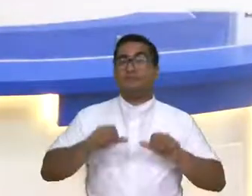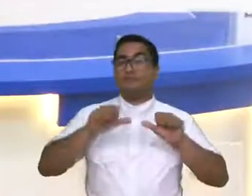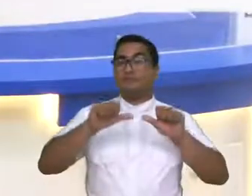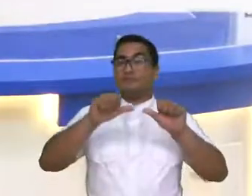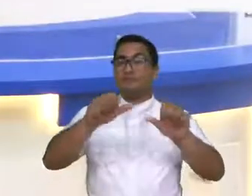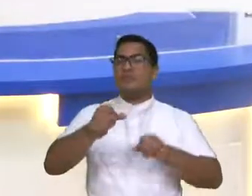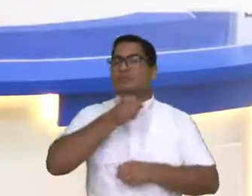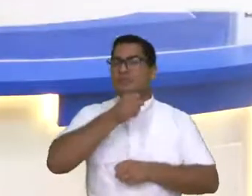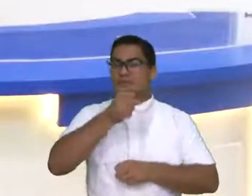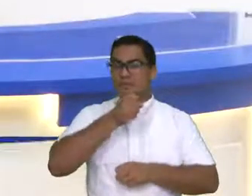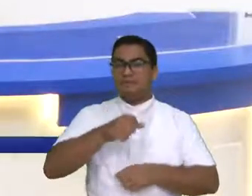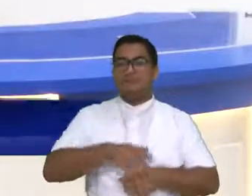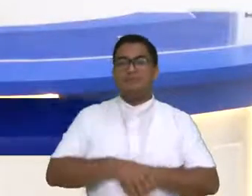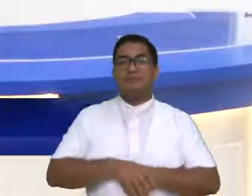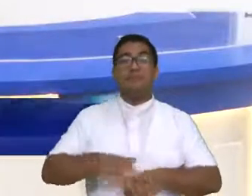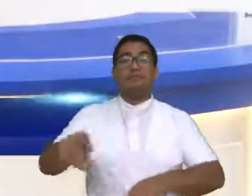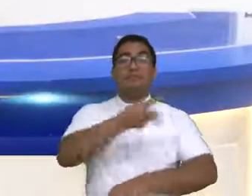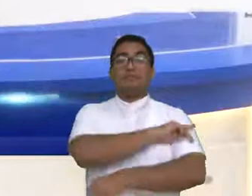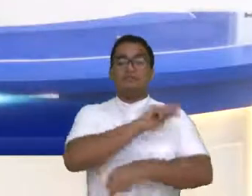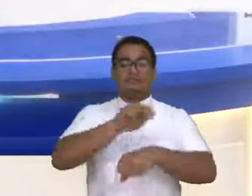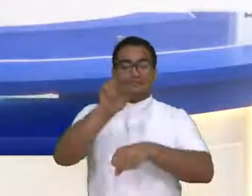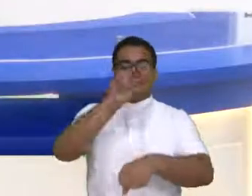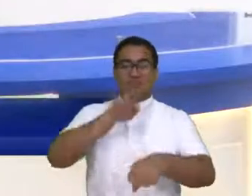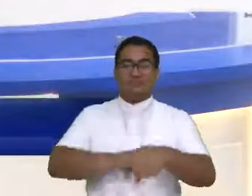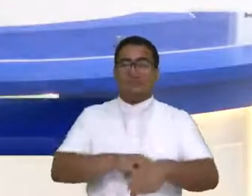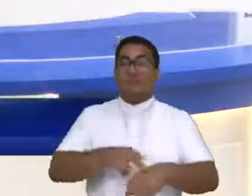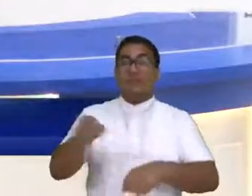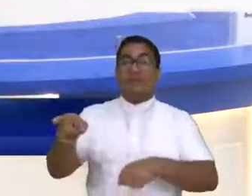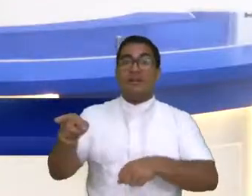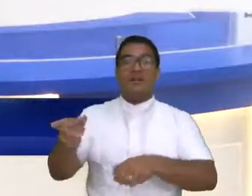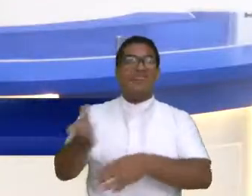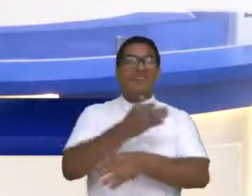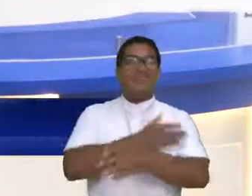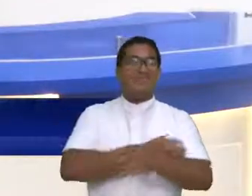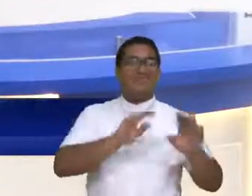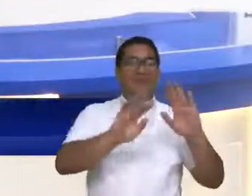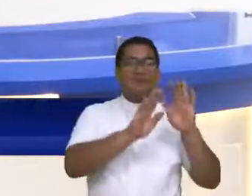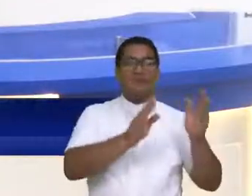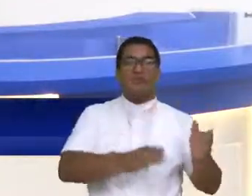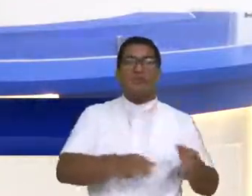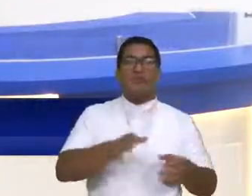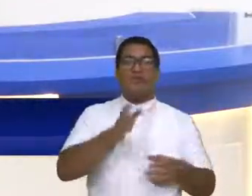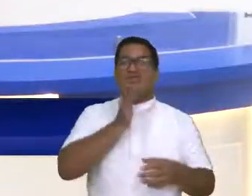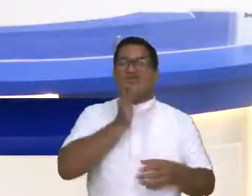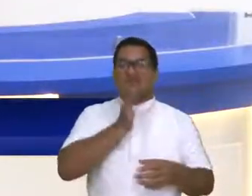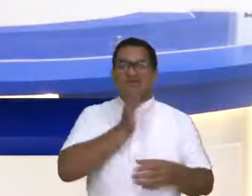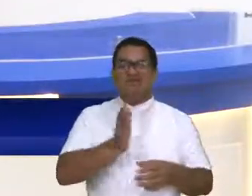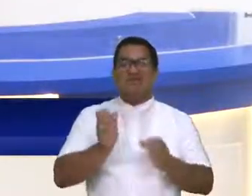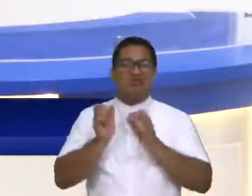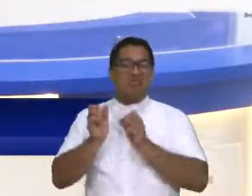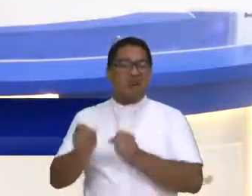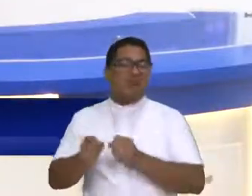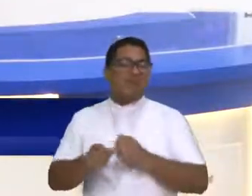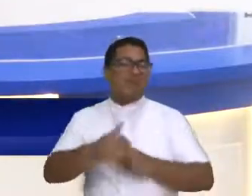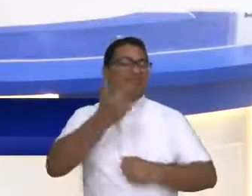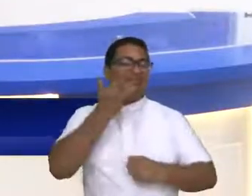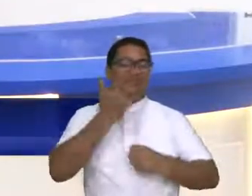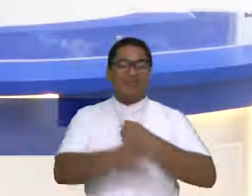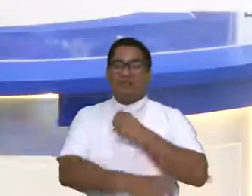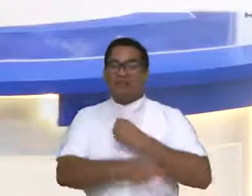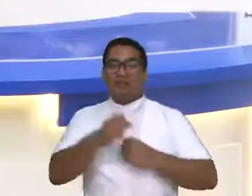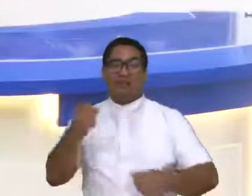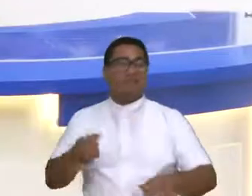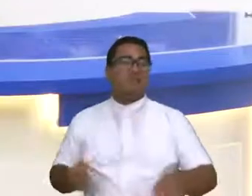Continuamos con más informaciones. La Policía Nacional esclareció el homicidio de una menor de edad por parte de un delincuente con